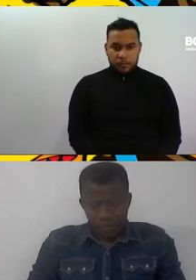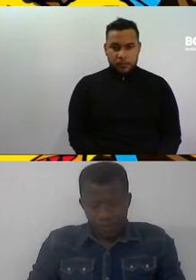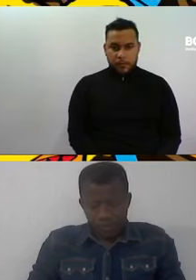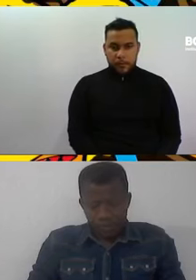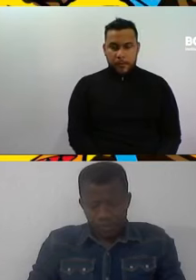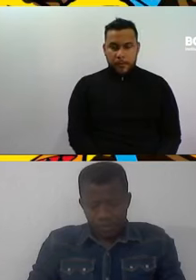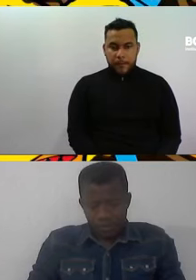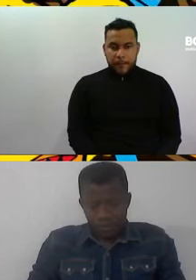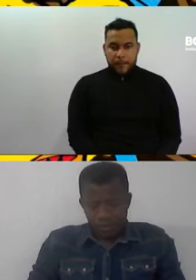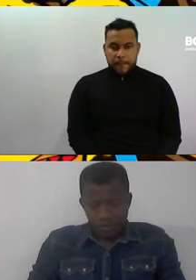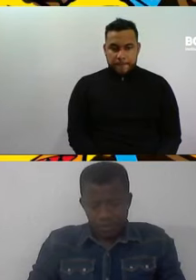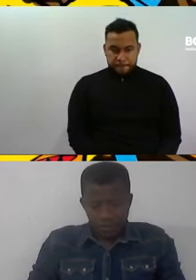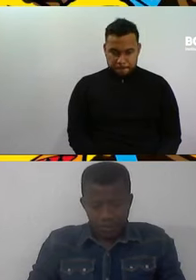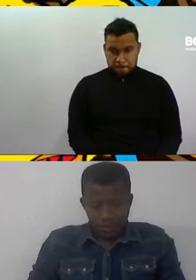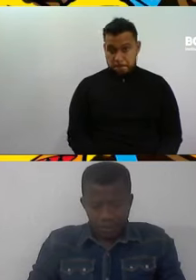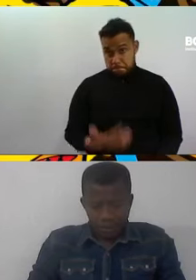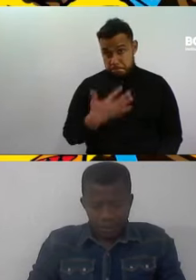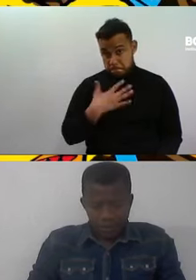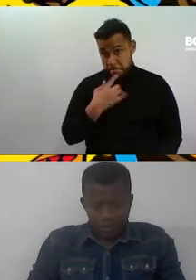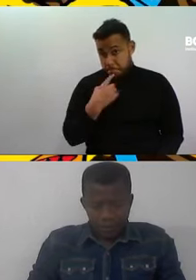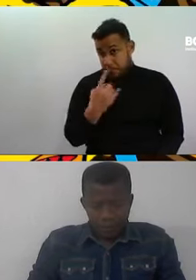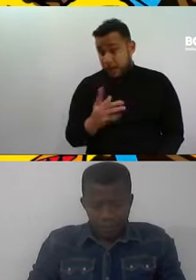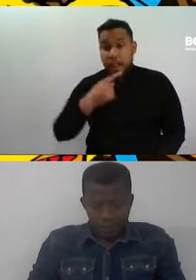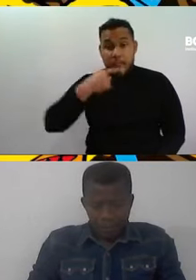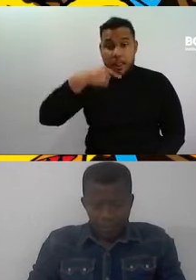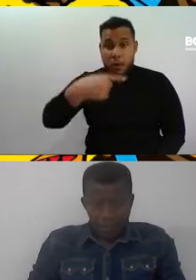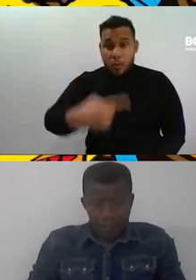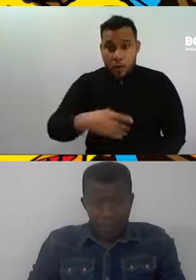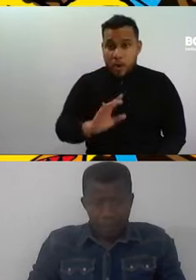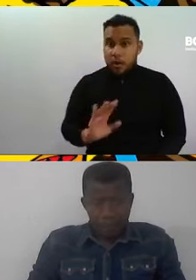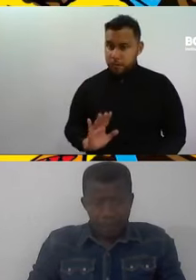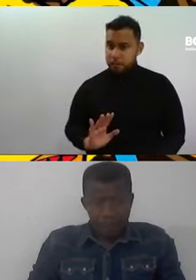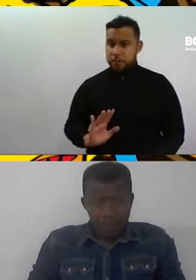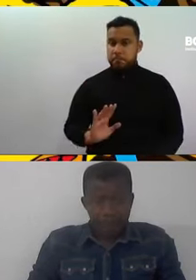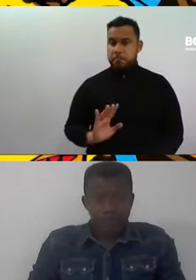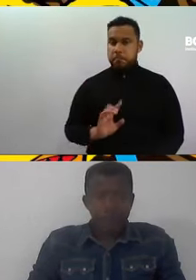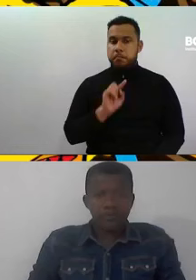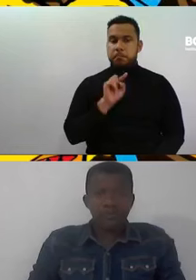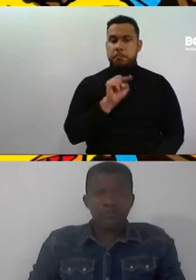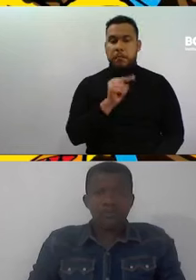la lengua, porque sobre todo la lengua ha sido